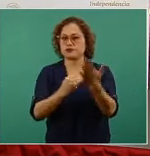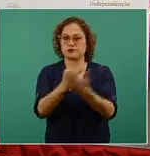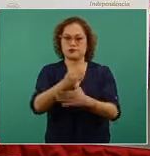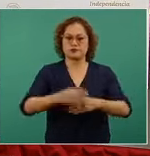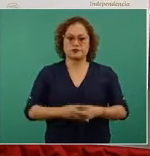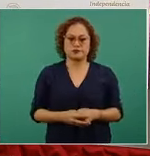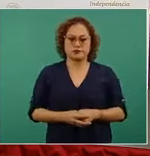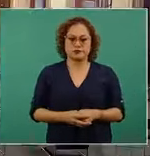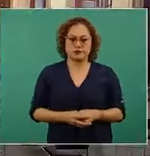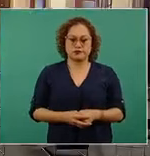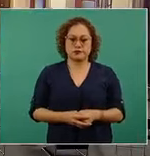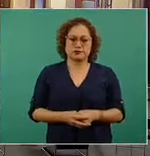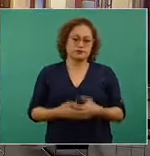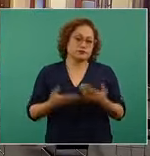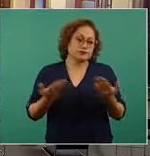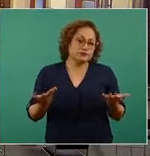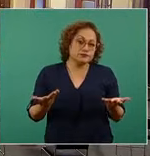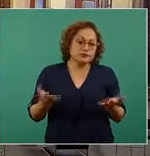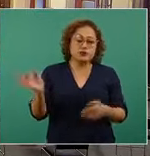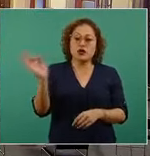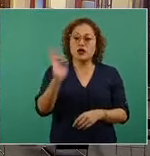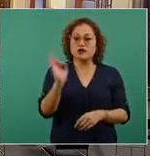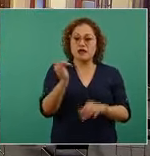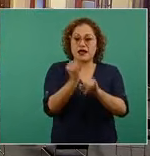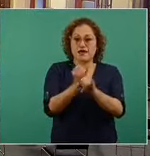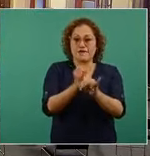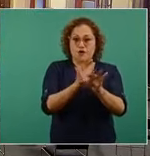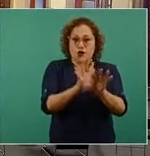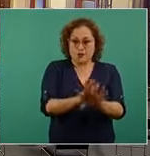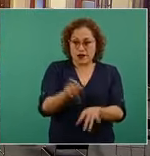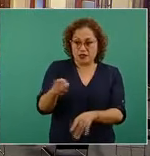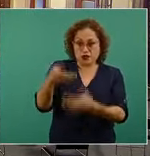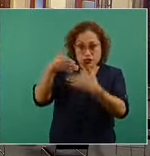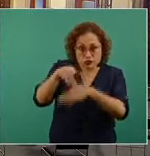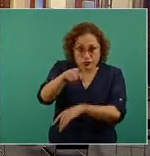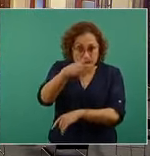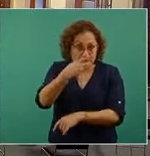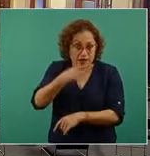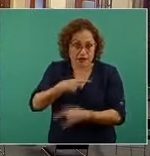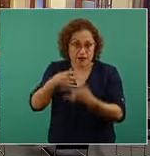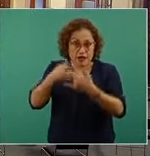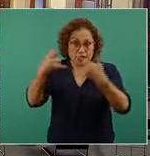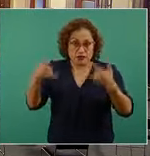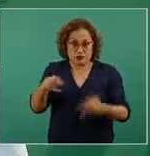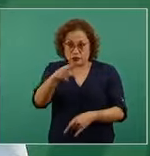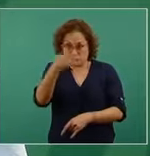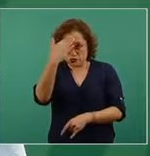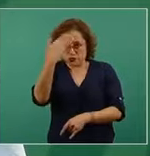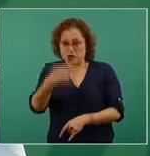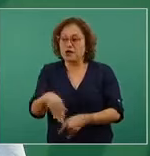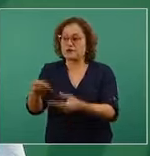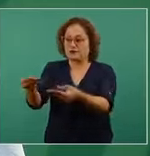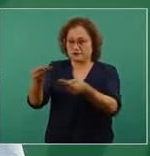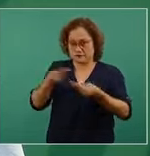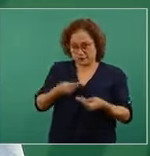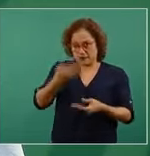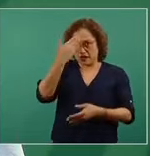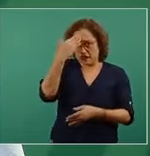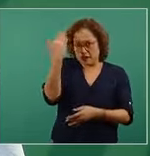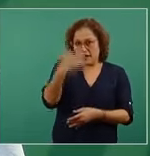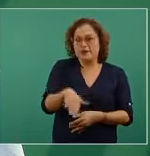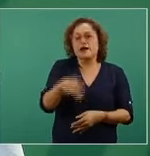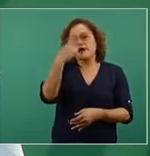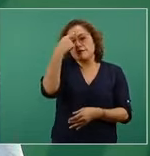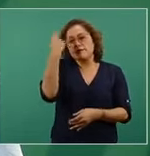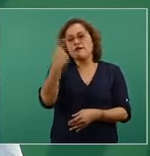y bueno pues al final si hay información al respecto pues sería importante que nos lo hicieran saber y sobre todo